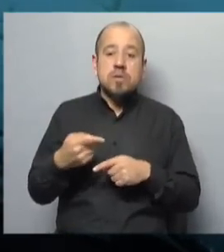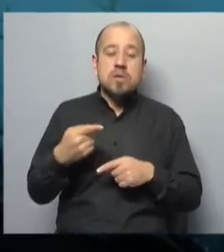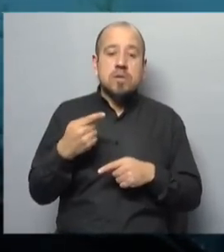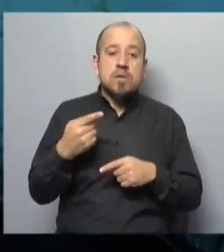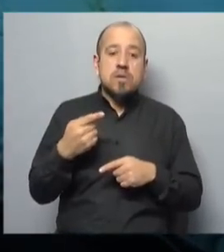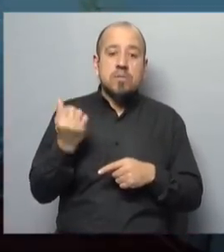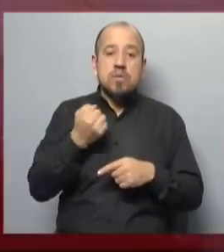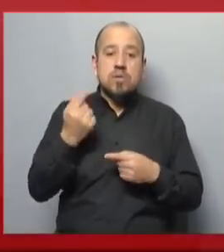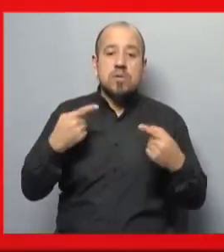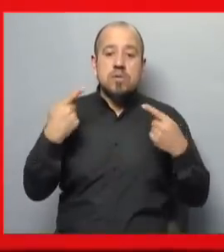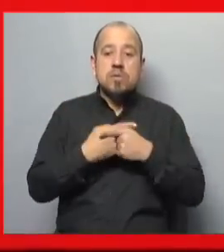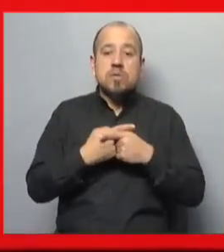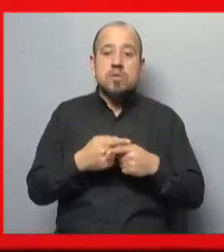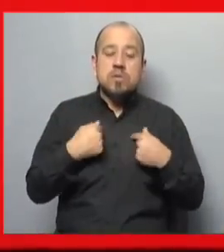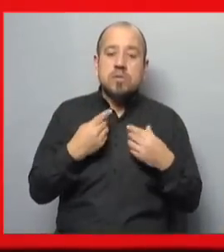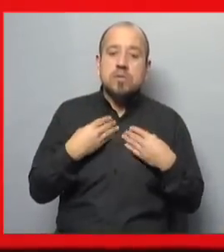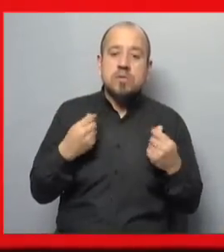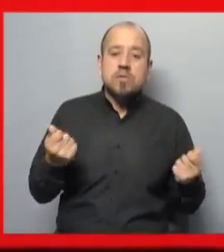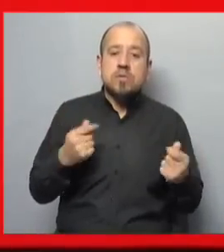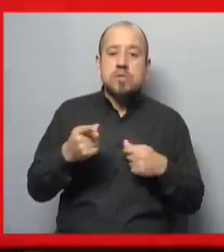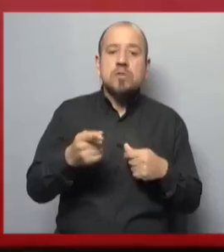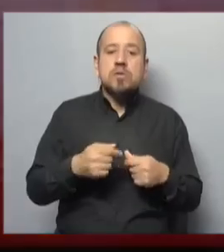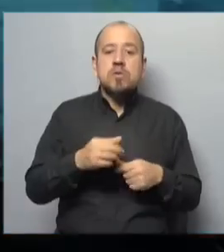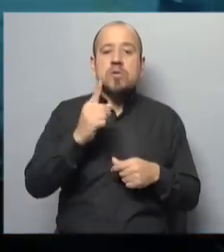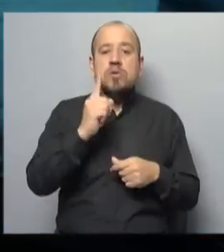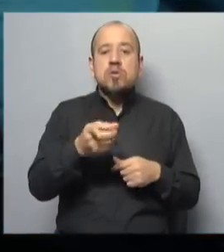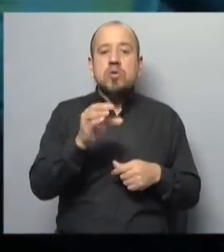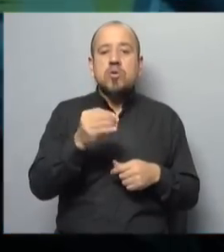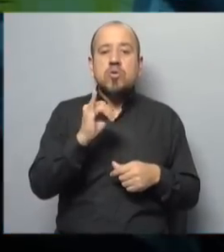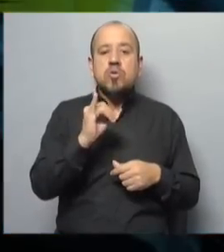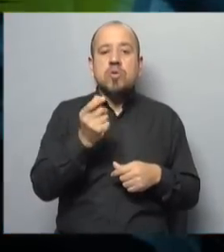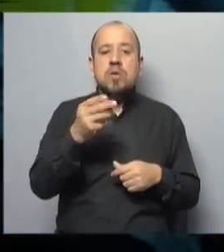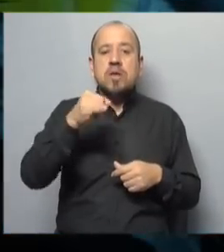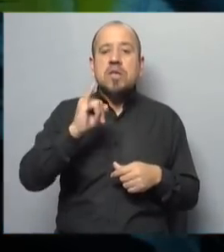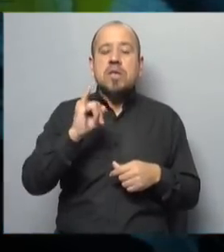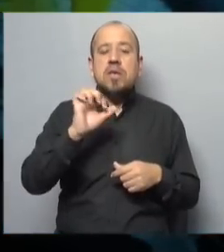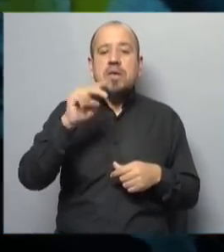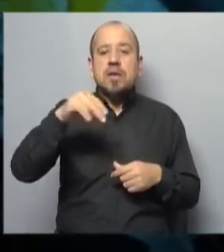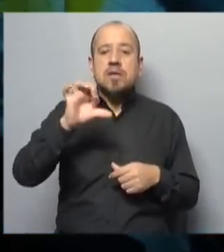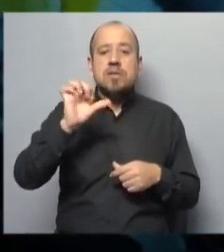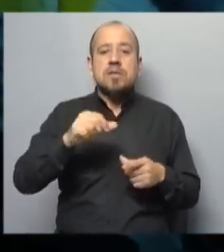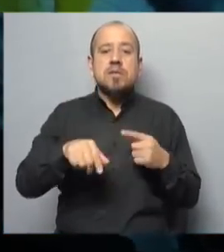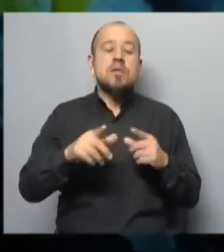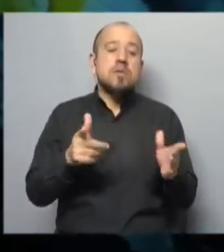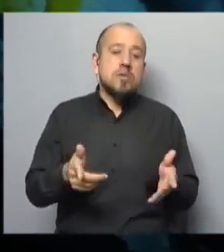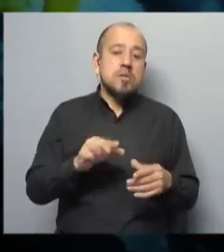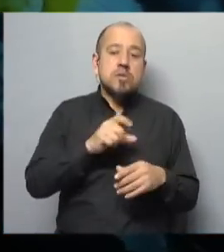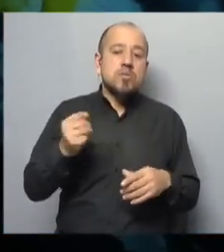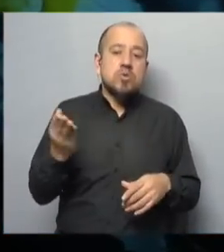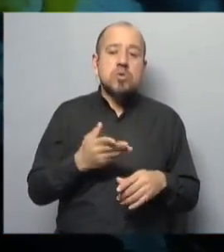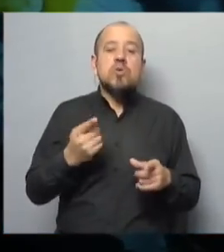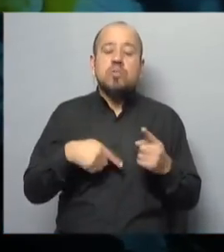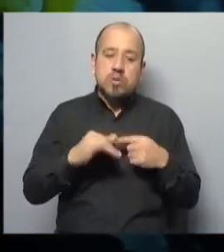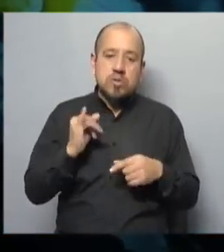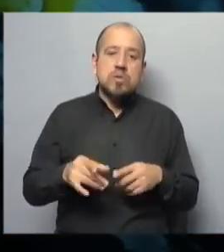tengo todas esas en samos hablando de los partidos con goya con el que podrá sobre la copa cíclico del total o sea no digo el 100% pero un personaje alto